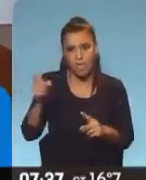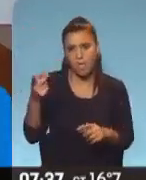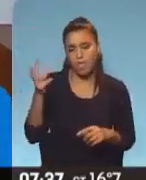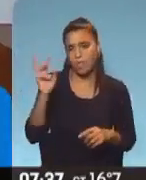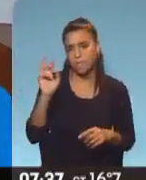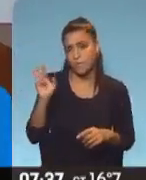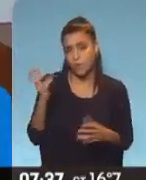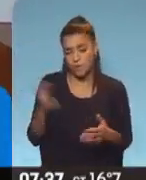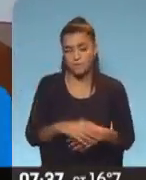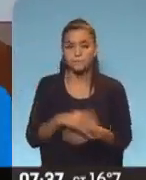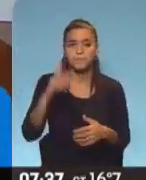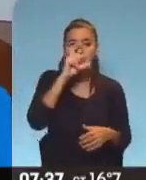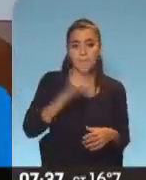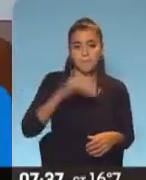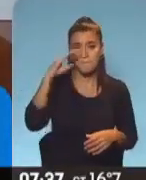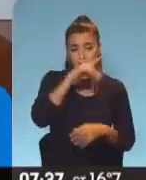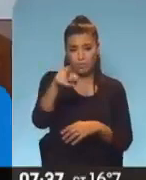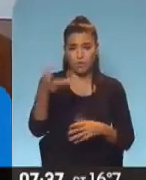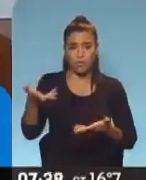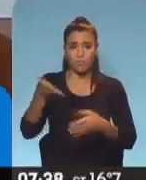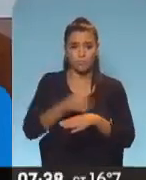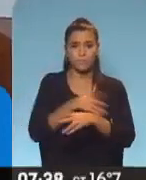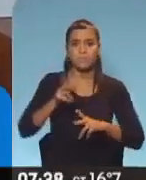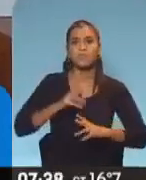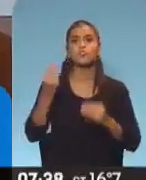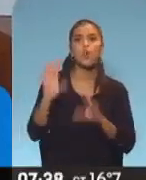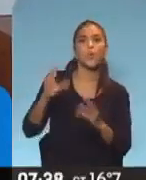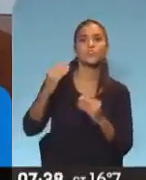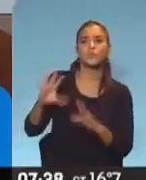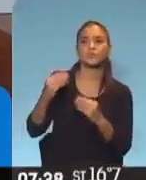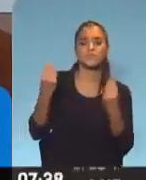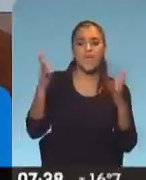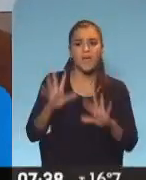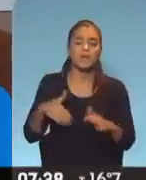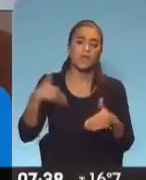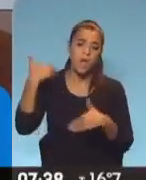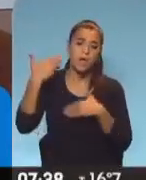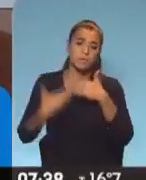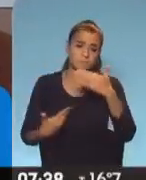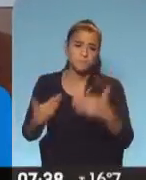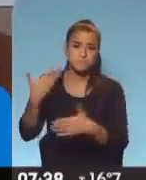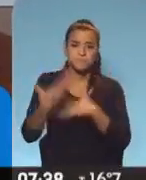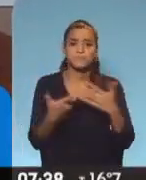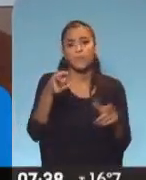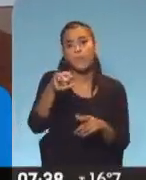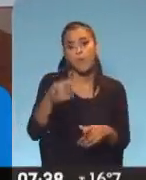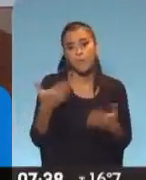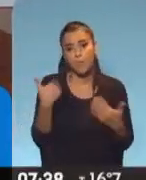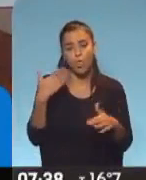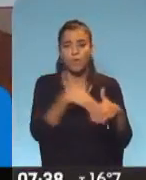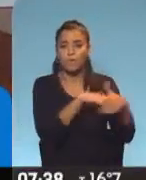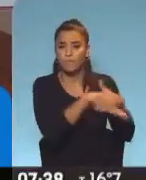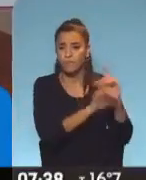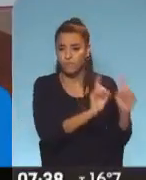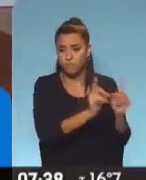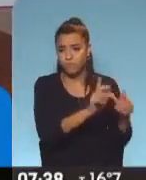muy bajo. José, con todo ese petróleo que vos estás anticipando, sí, que está sobrando, ¿qué se va a hacer? Ah, se lo irá consumiendo en la medida que Pero vos lo podés mantener en